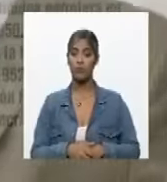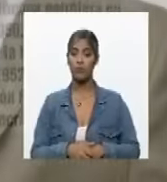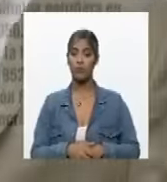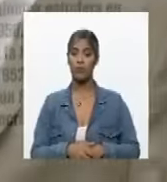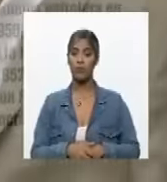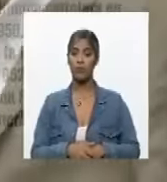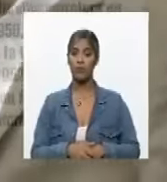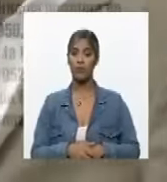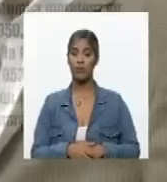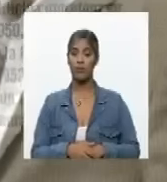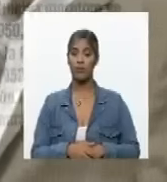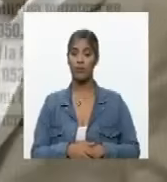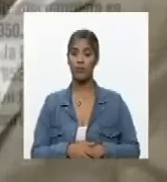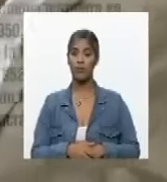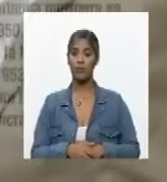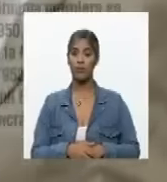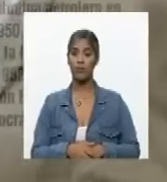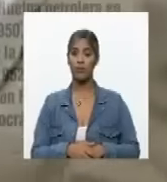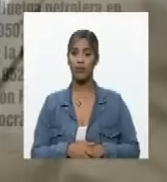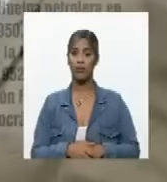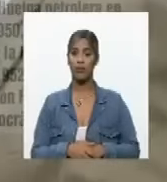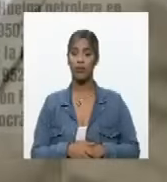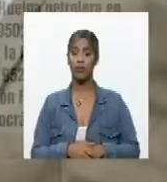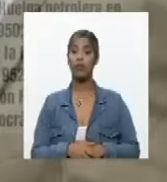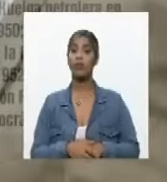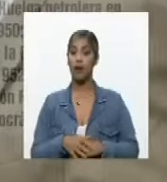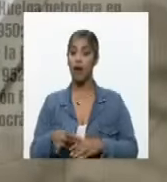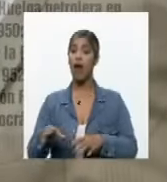amén de la orden